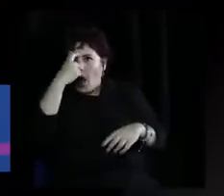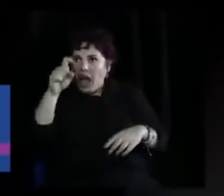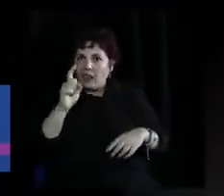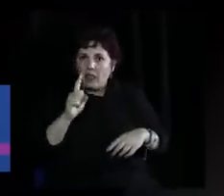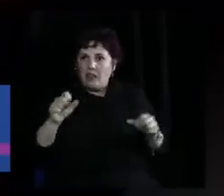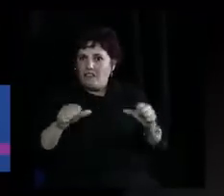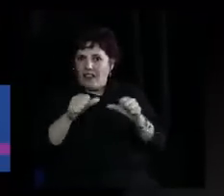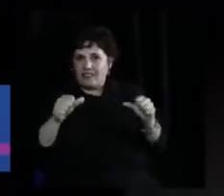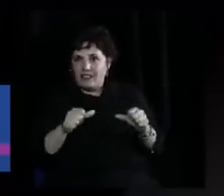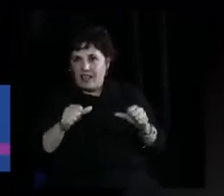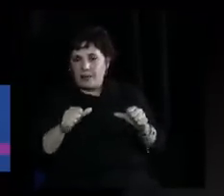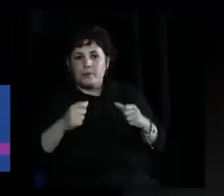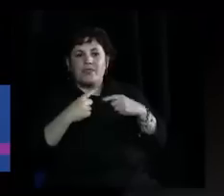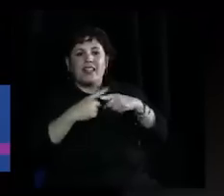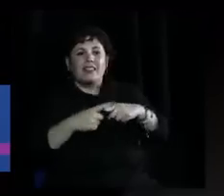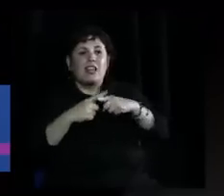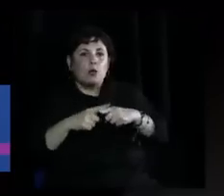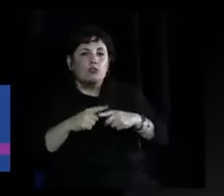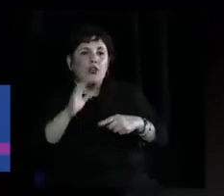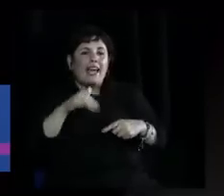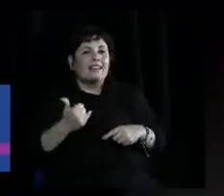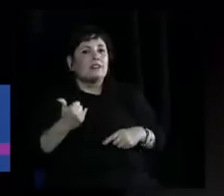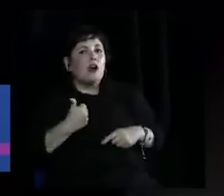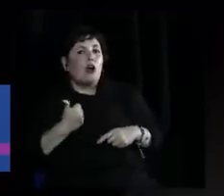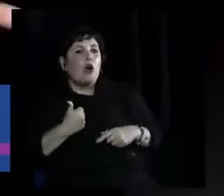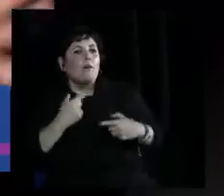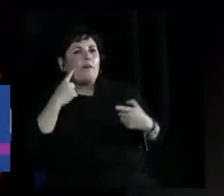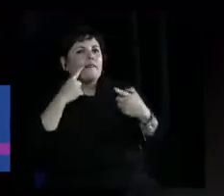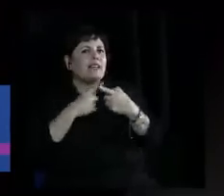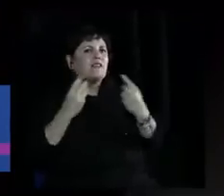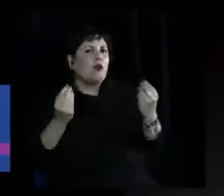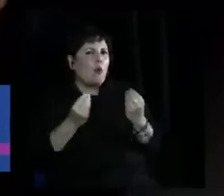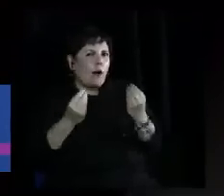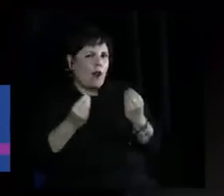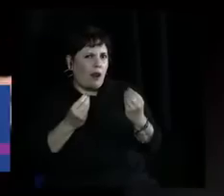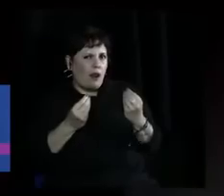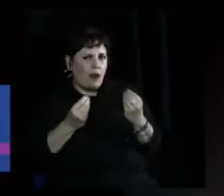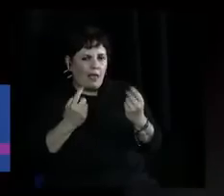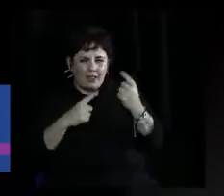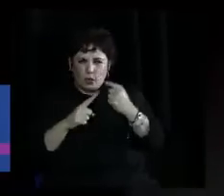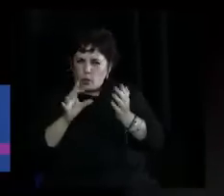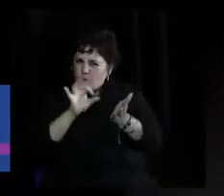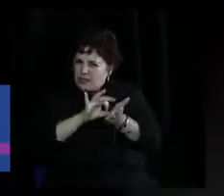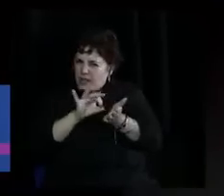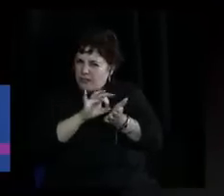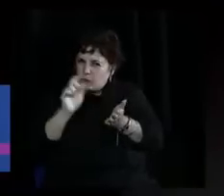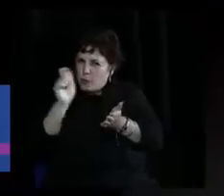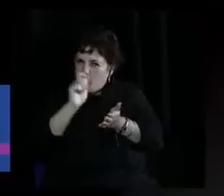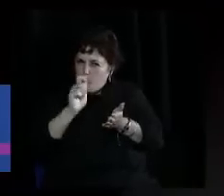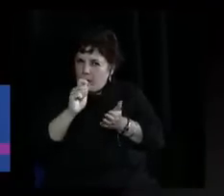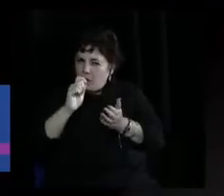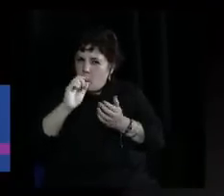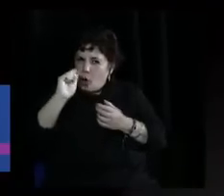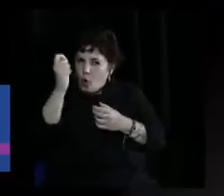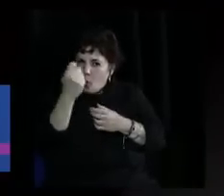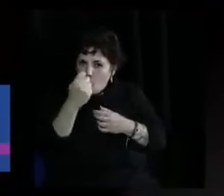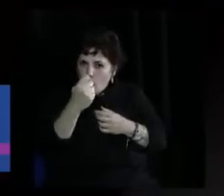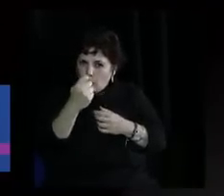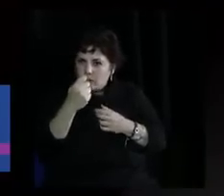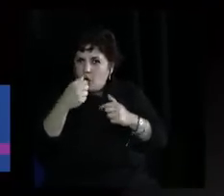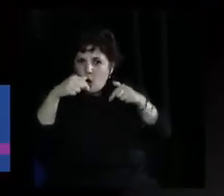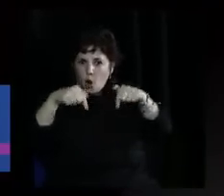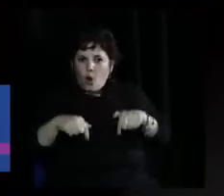hacer. La discusión es cómo y con qué fin. Entonces, un servicio público de energía eléctrica, que ya hoy ya